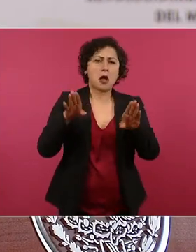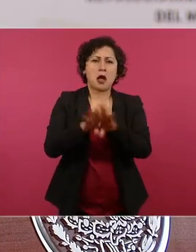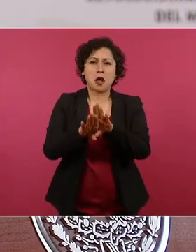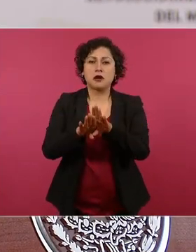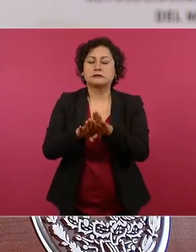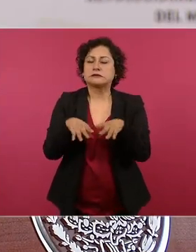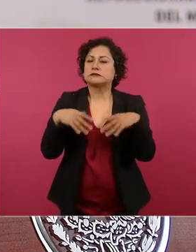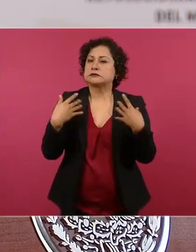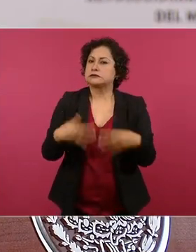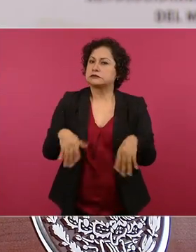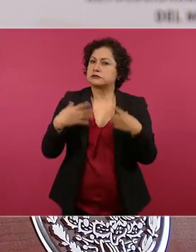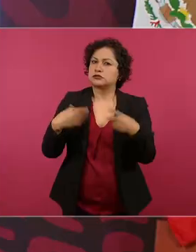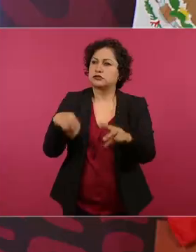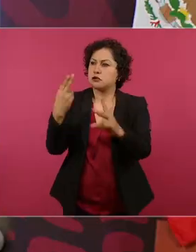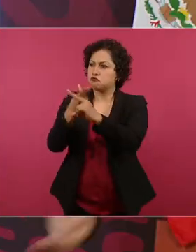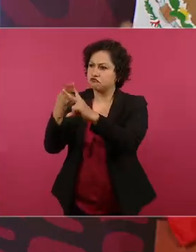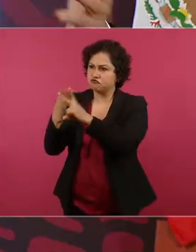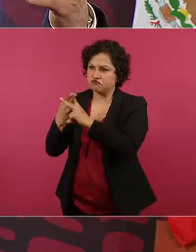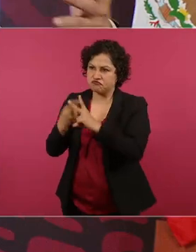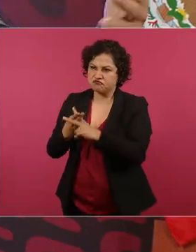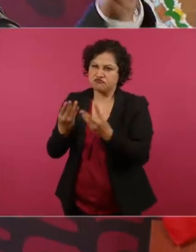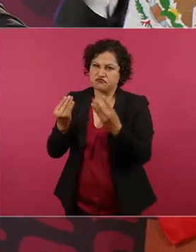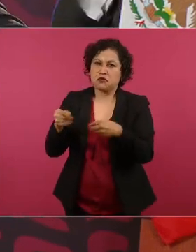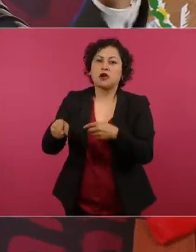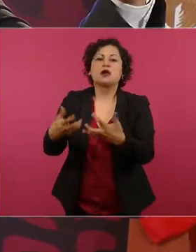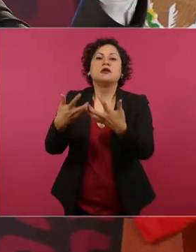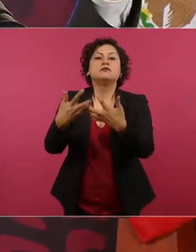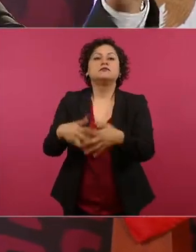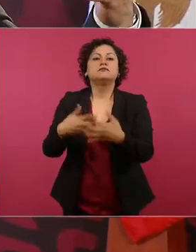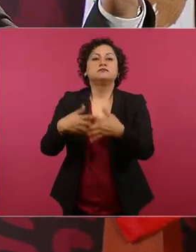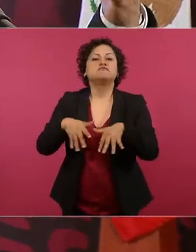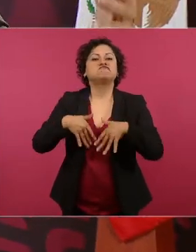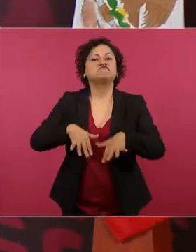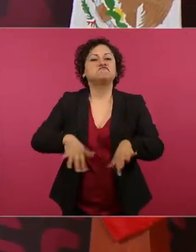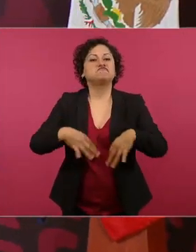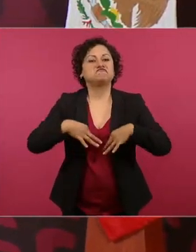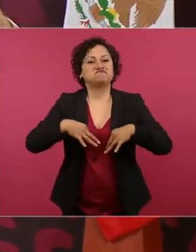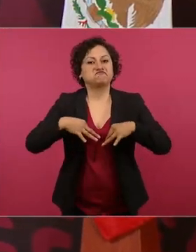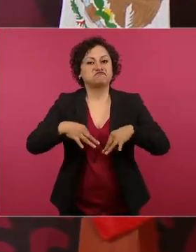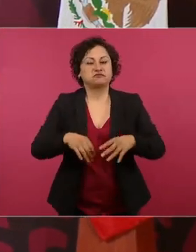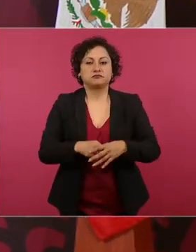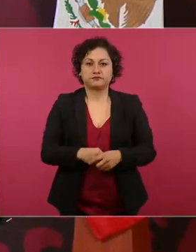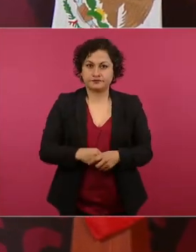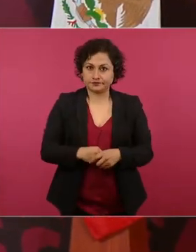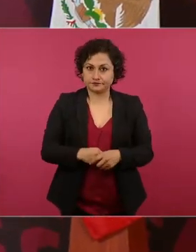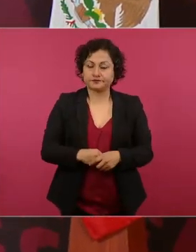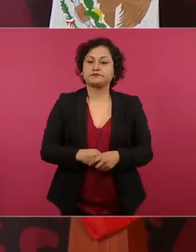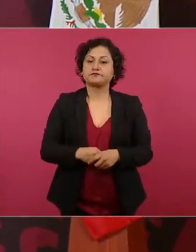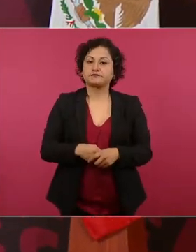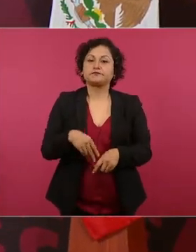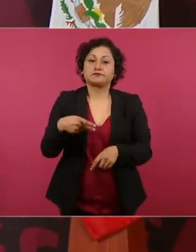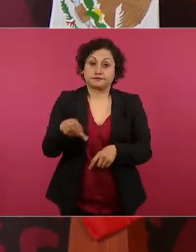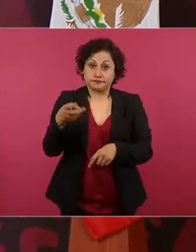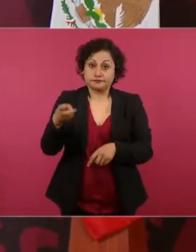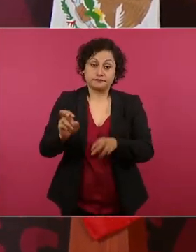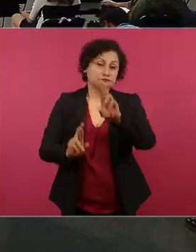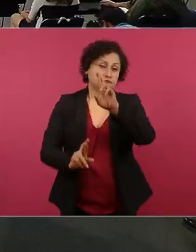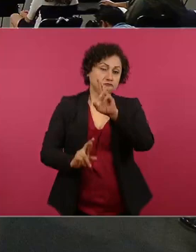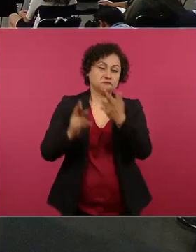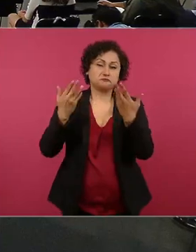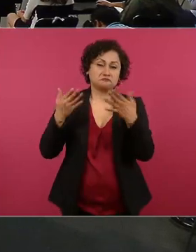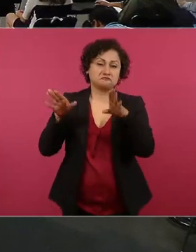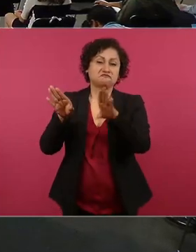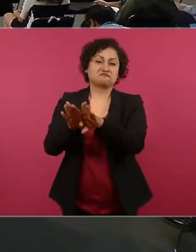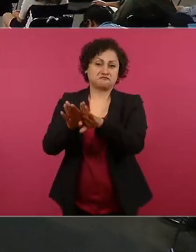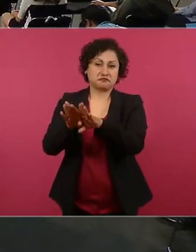textiles, hubo un paro antes de esa represión,